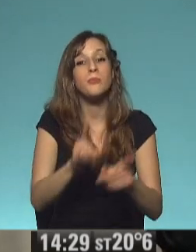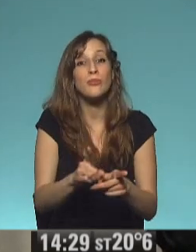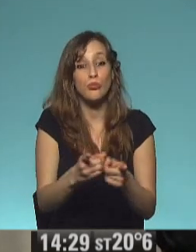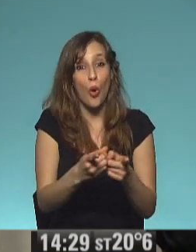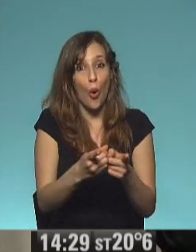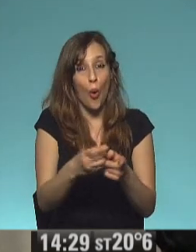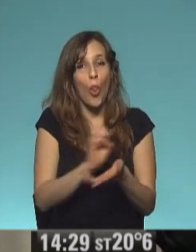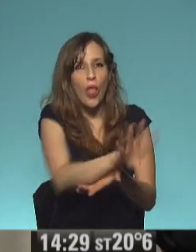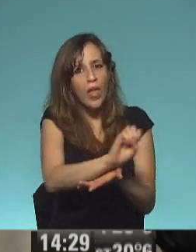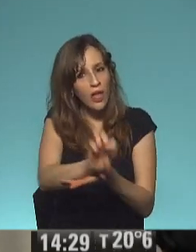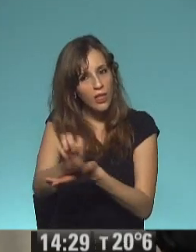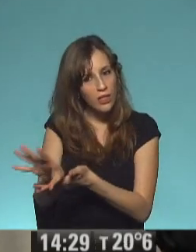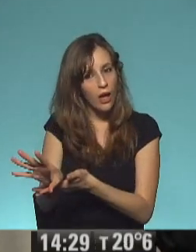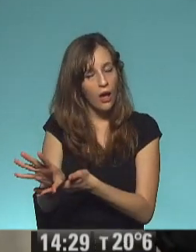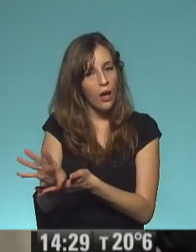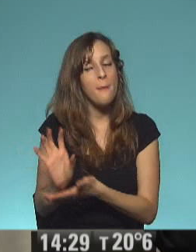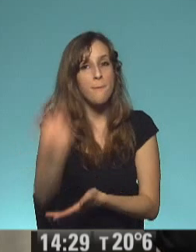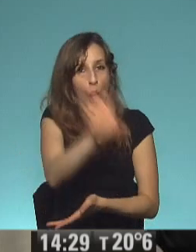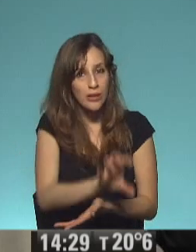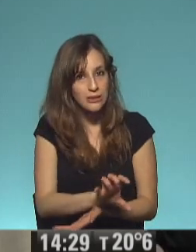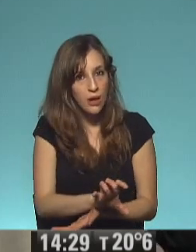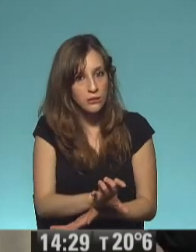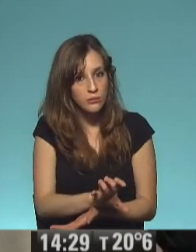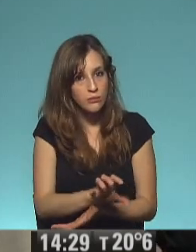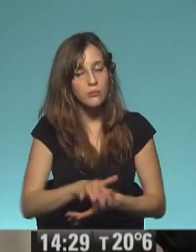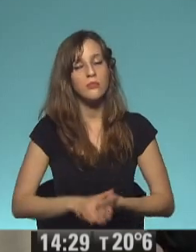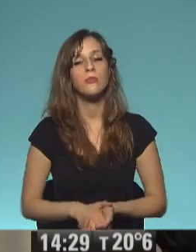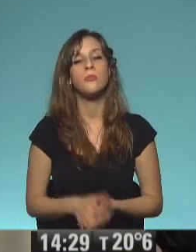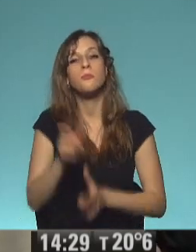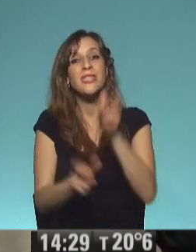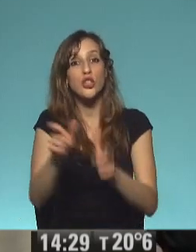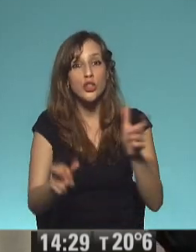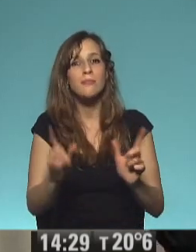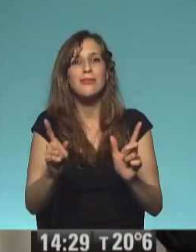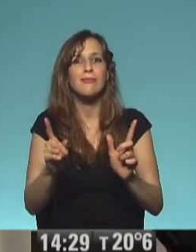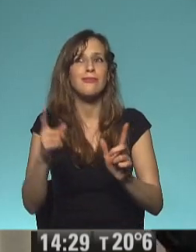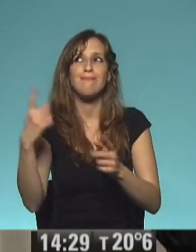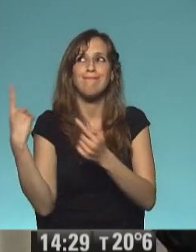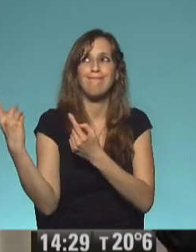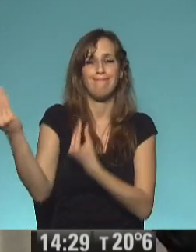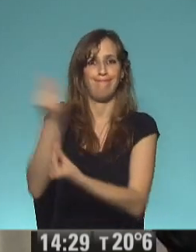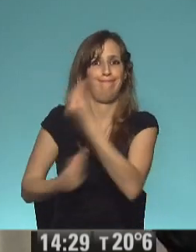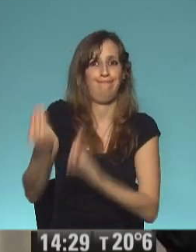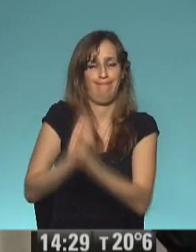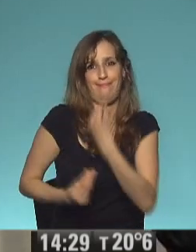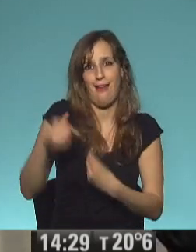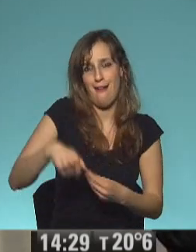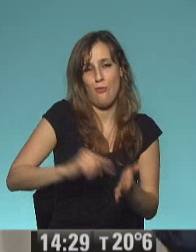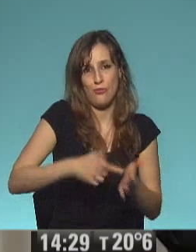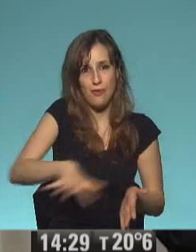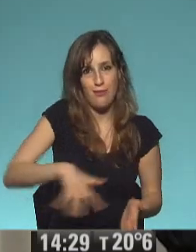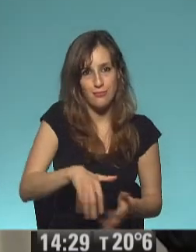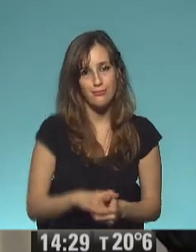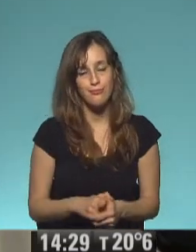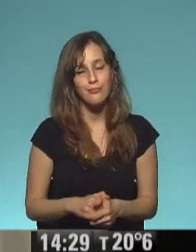sus habitantes, emigraban de esas provincias para venir al cordón del conurbano bonaerense. Y Alfonsín,